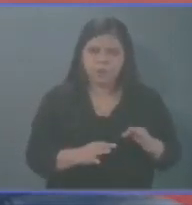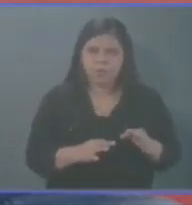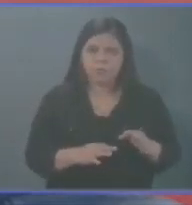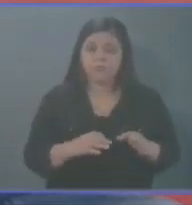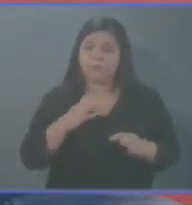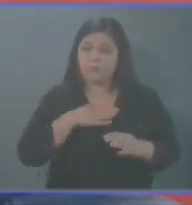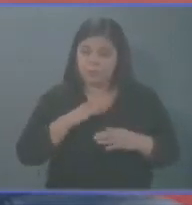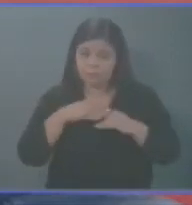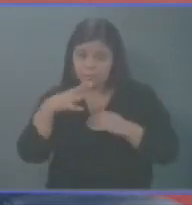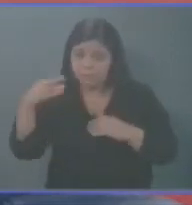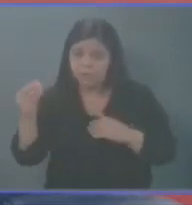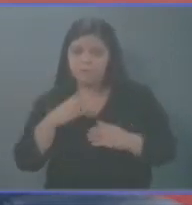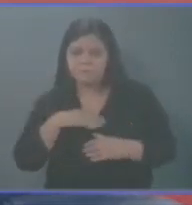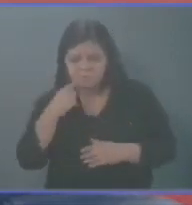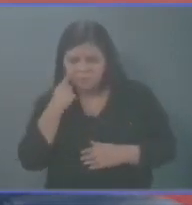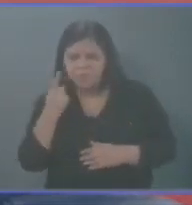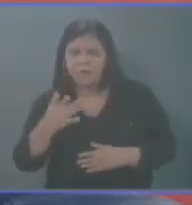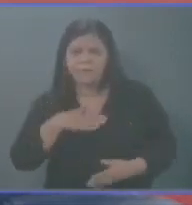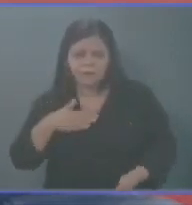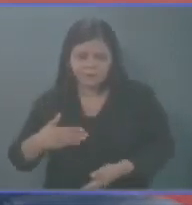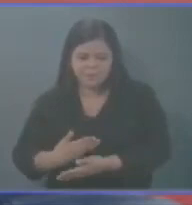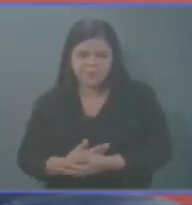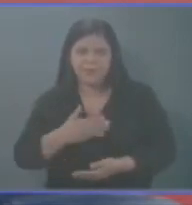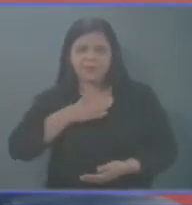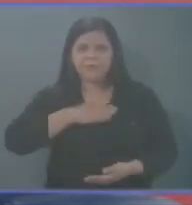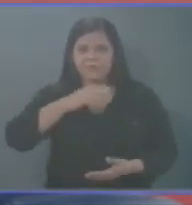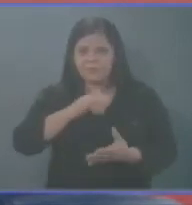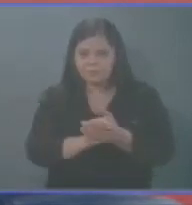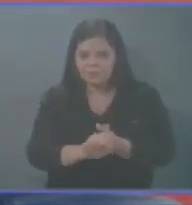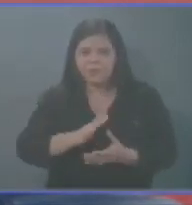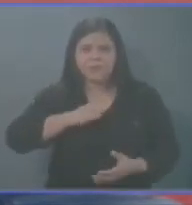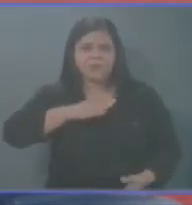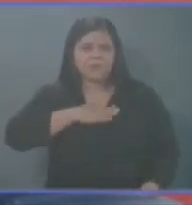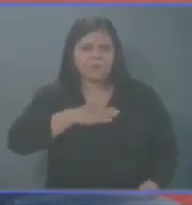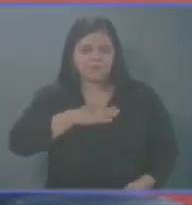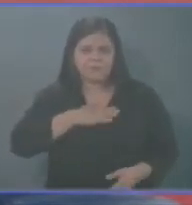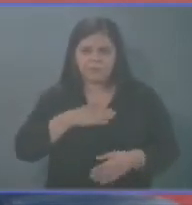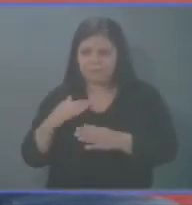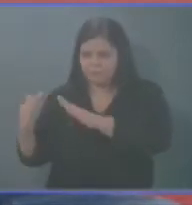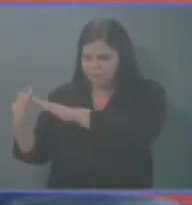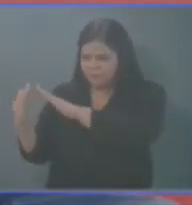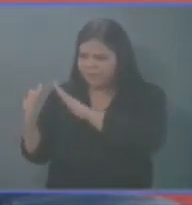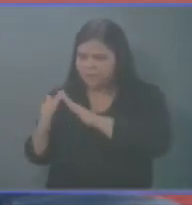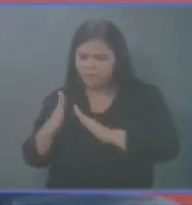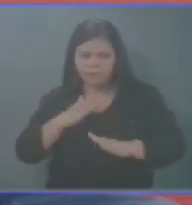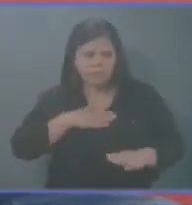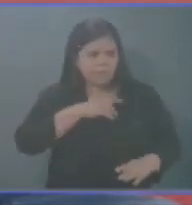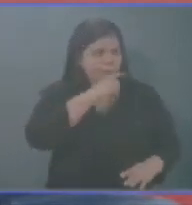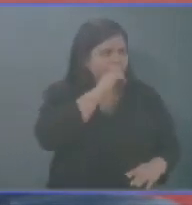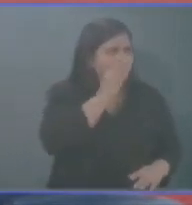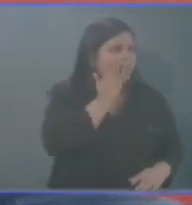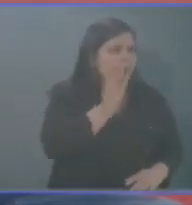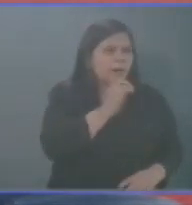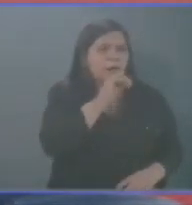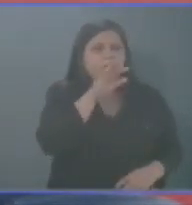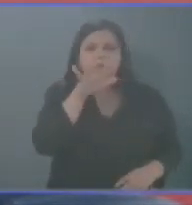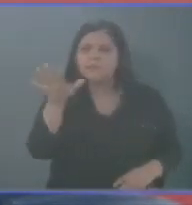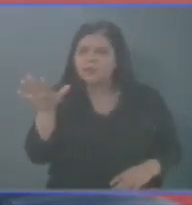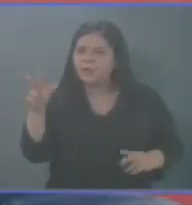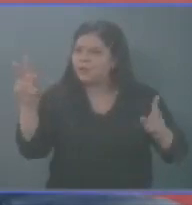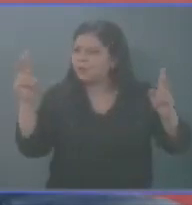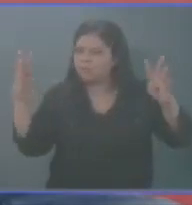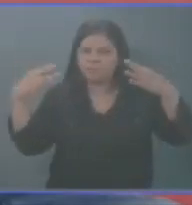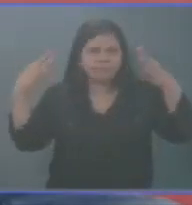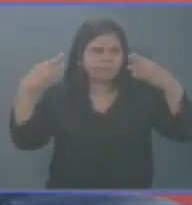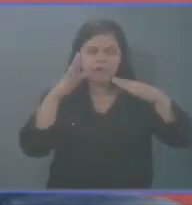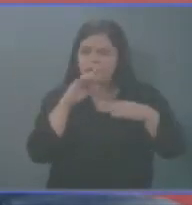saliendo de aquí voy a poder ver a mis hijos, a mi esposa, a mis vecinos, a mis padres, a los ojos y decirles, independientemente de lo